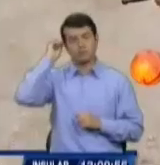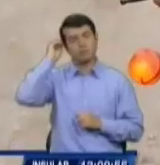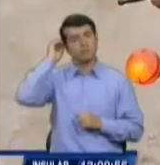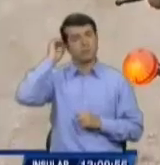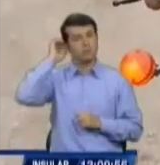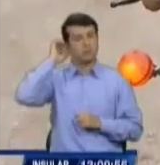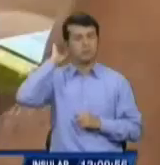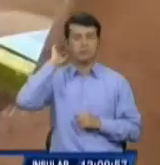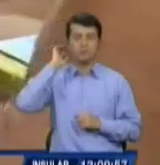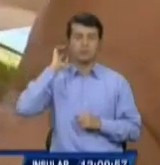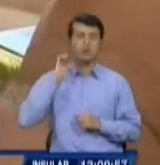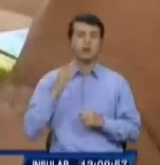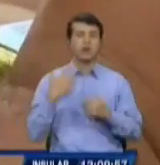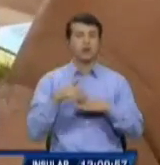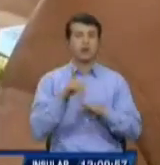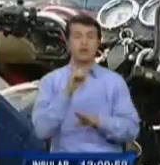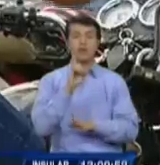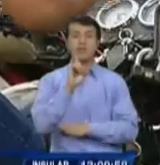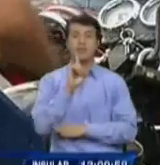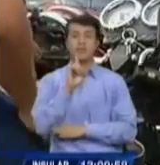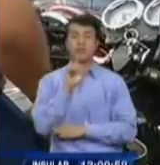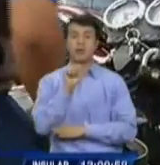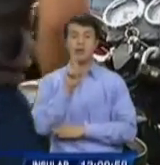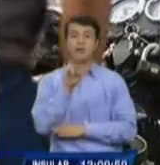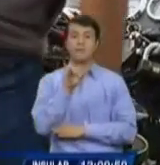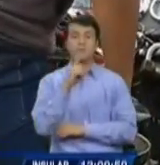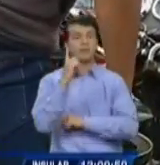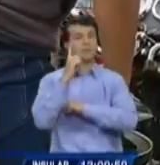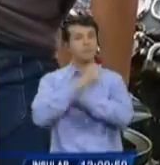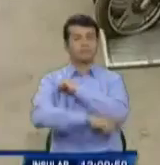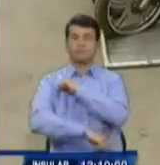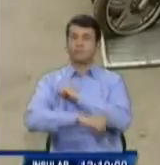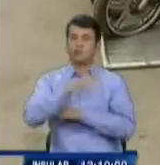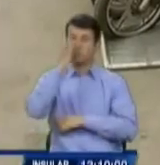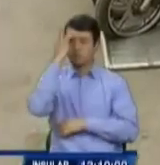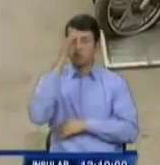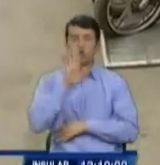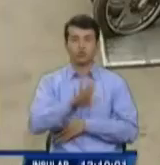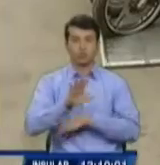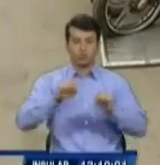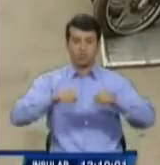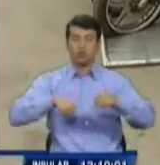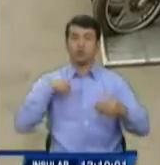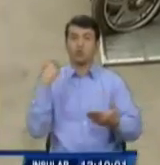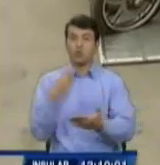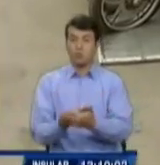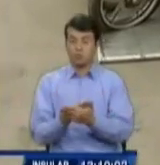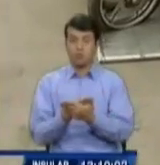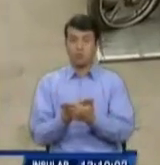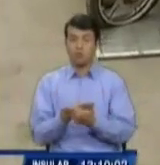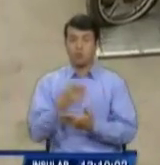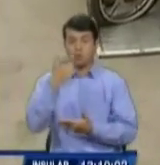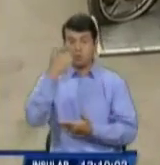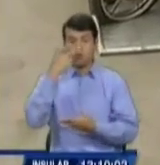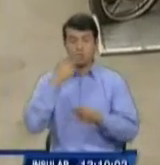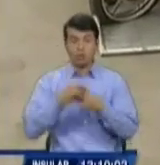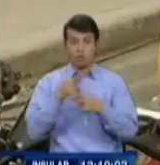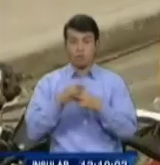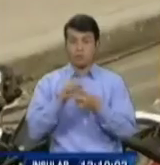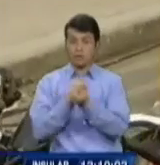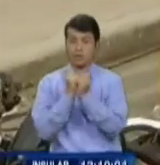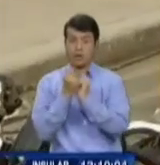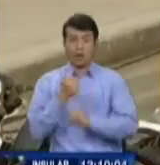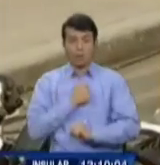David Bejarano fue citado por no haber realizado el cambio de propietario cuando adquirió una moto de segunda mano. Sin